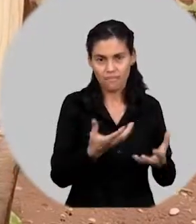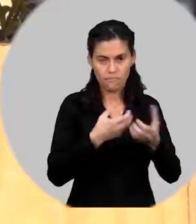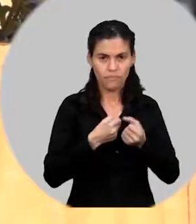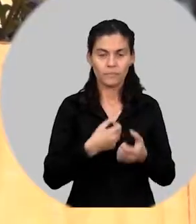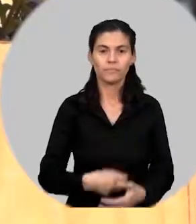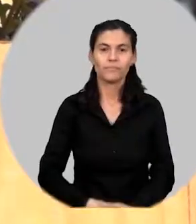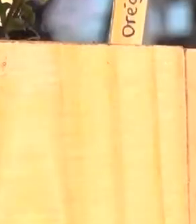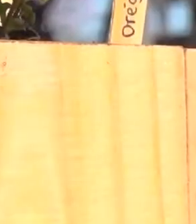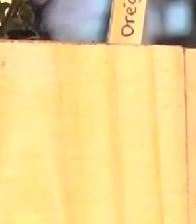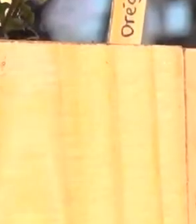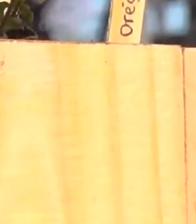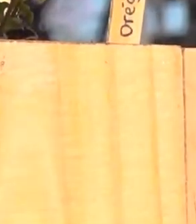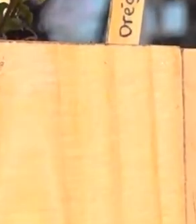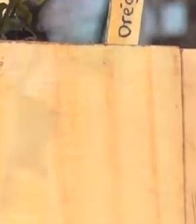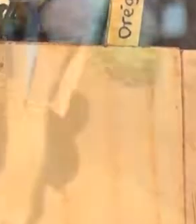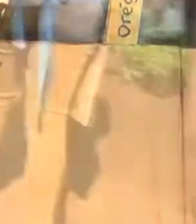aportar.